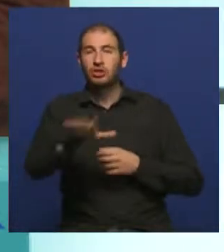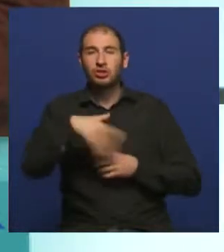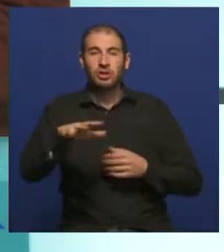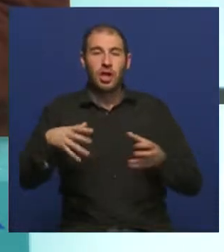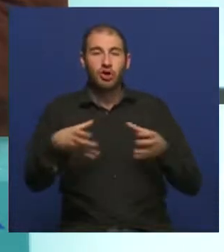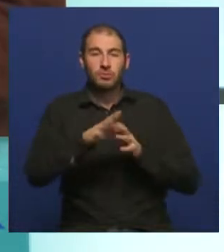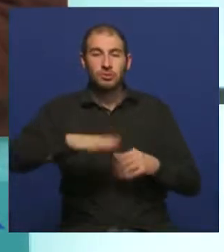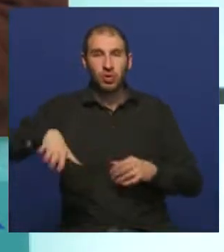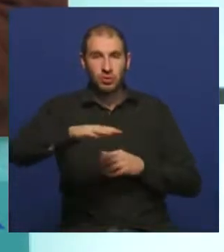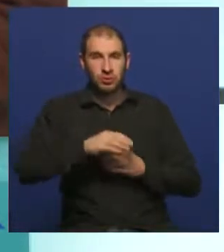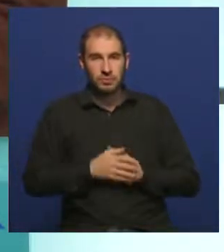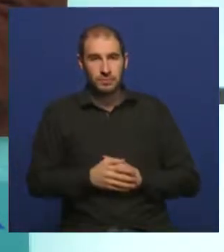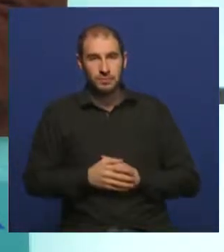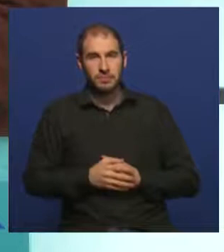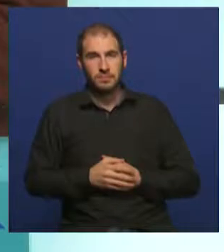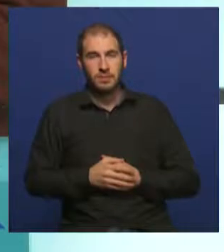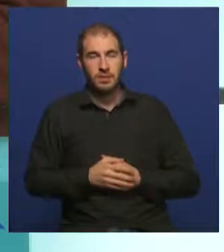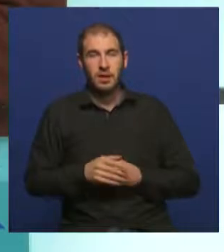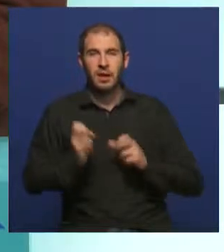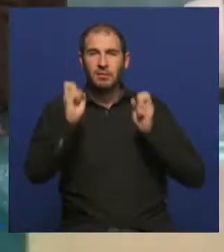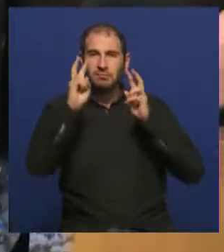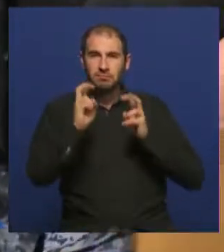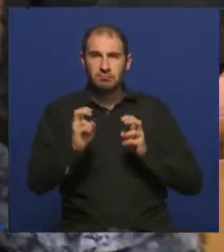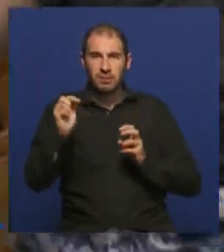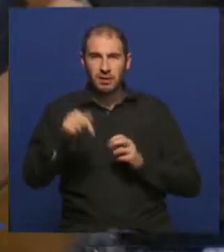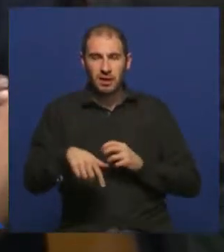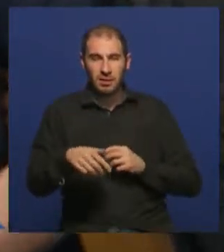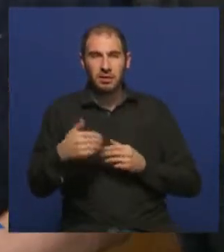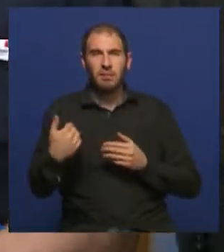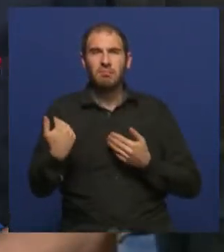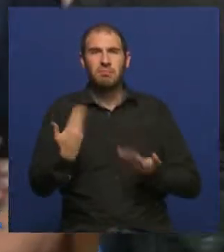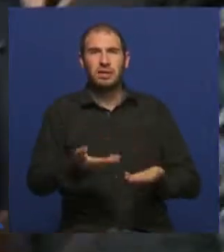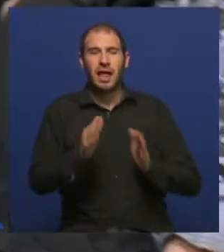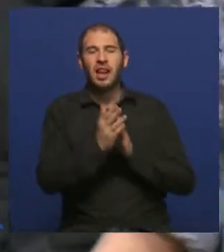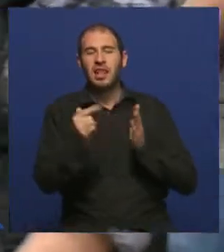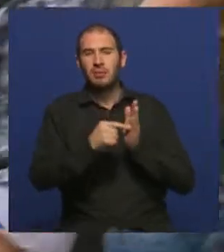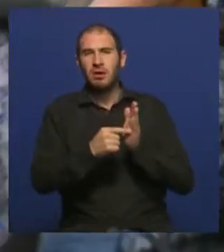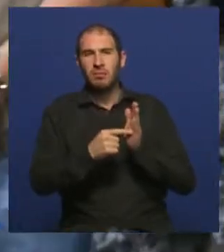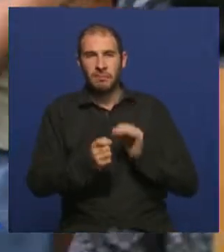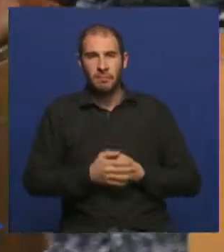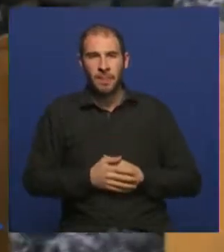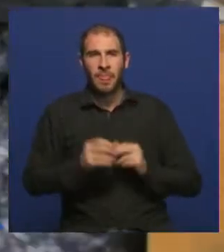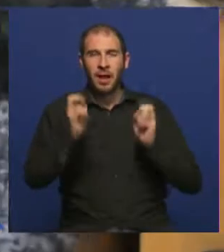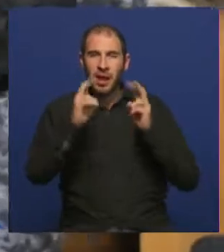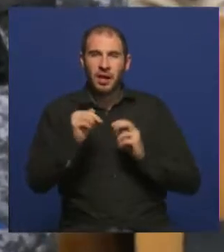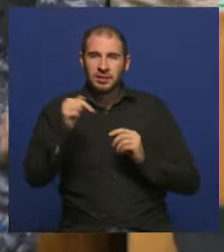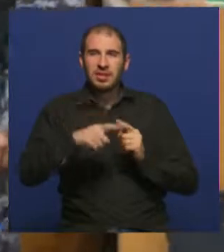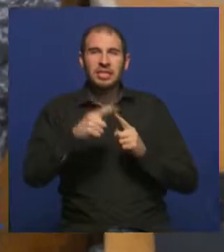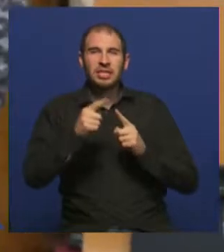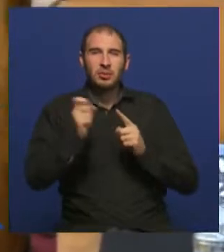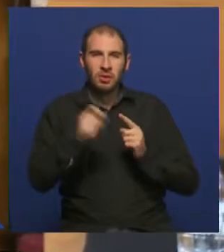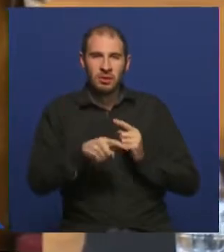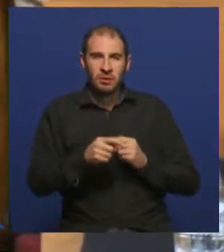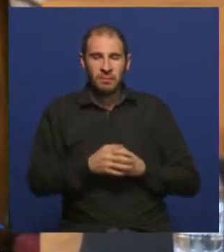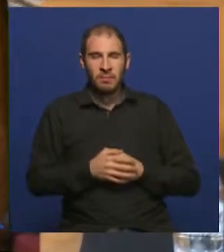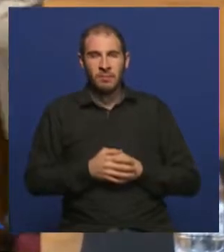su conjunto. Entonces, el análisis que se presenta en el libro es un análisis más bien institucional, que tiene